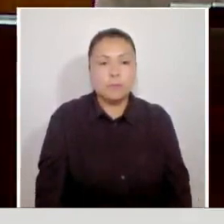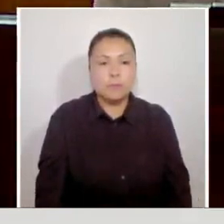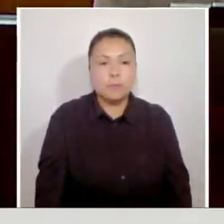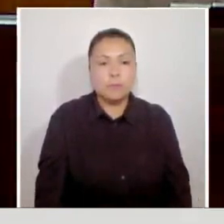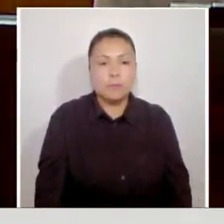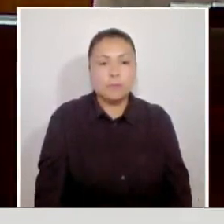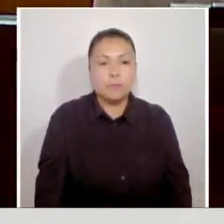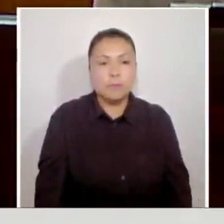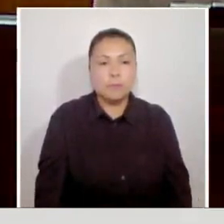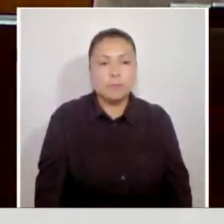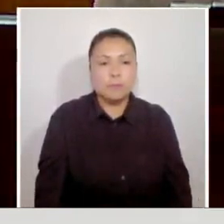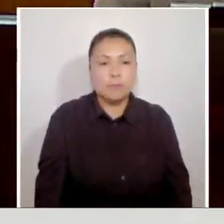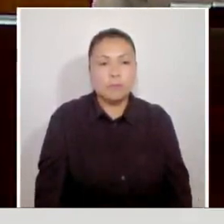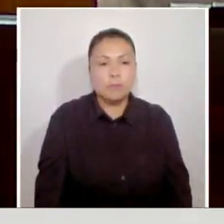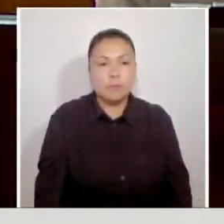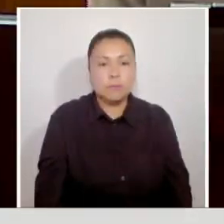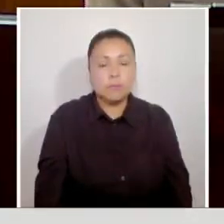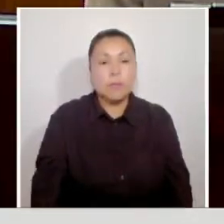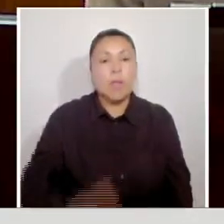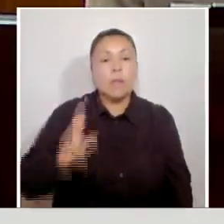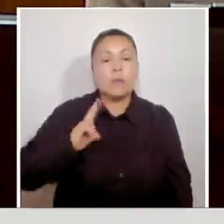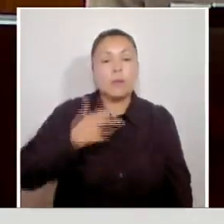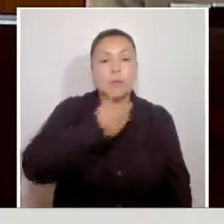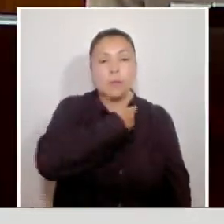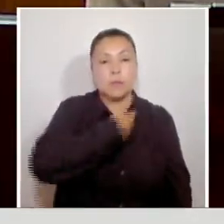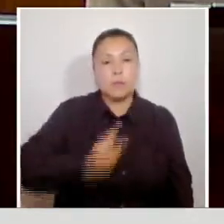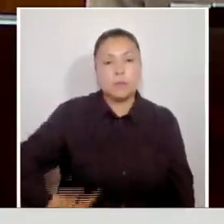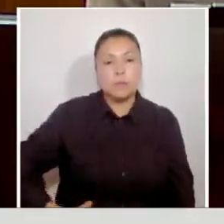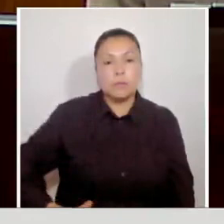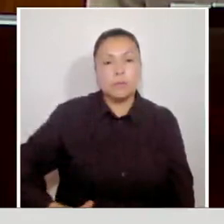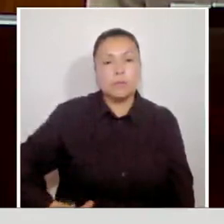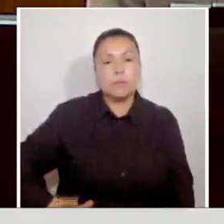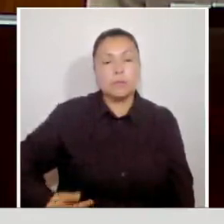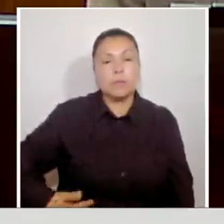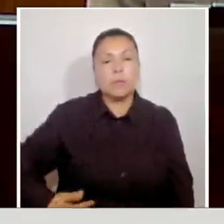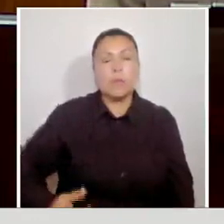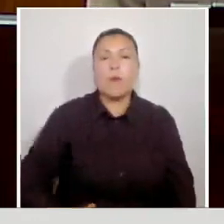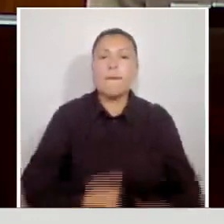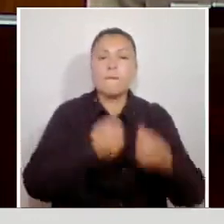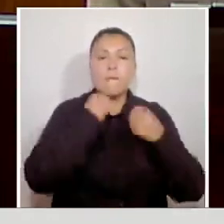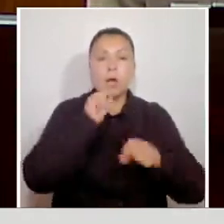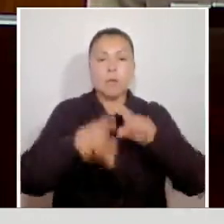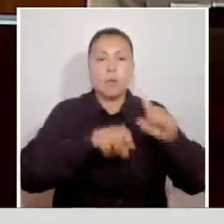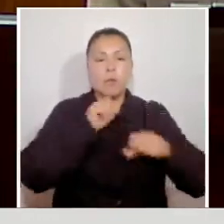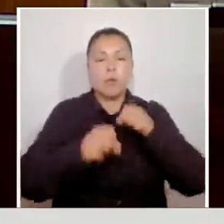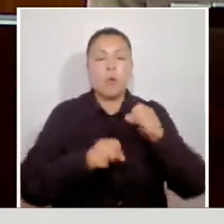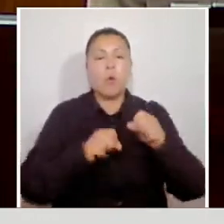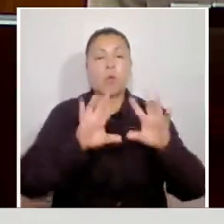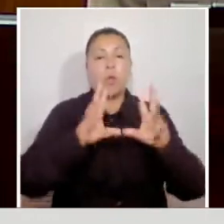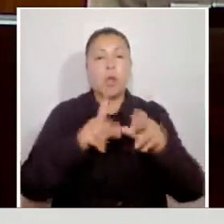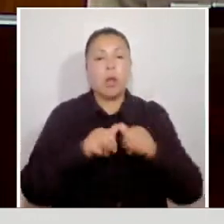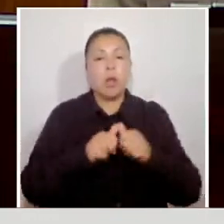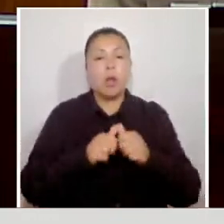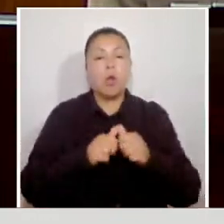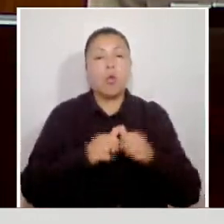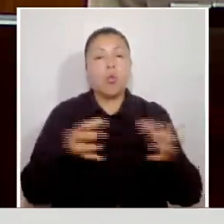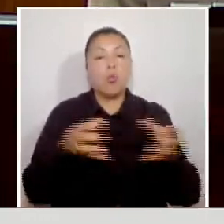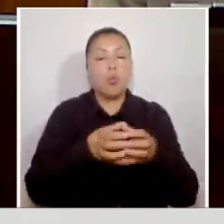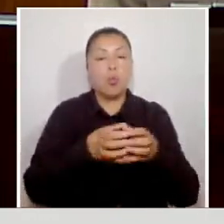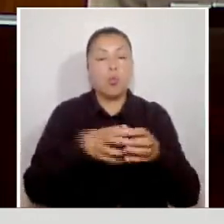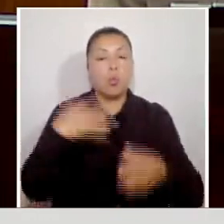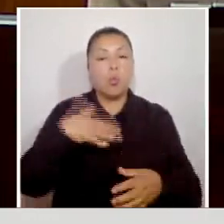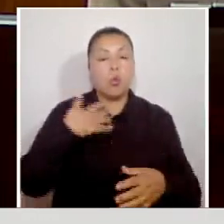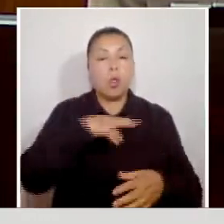palabra señor presidente siendo un firme defensor de la familia como núcleo fundamental de nuestra